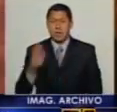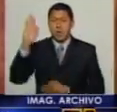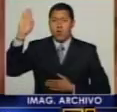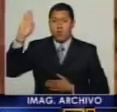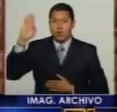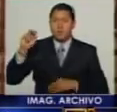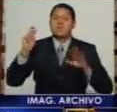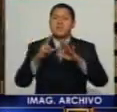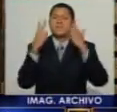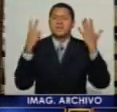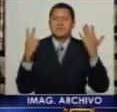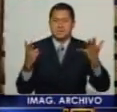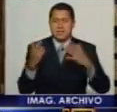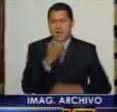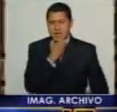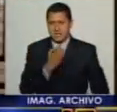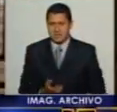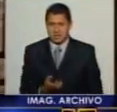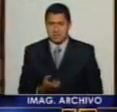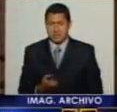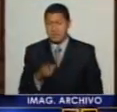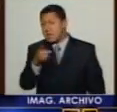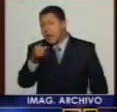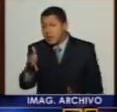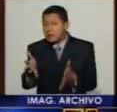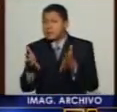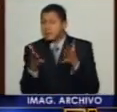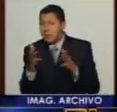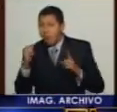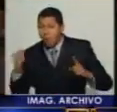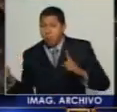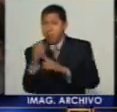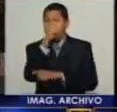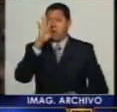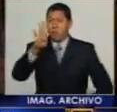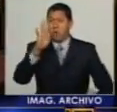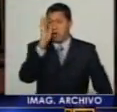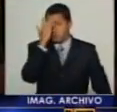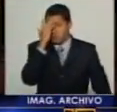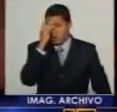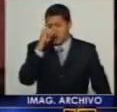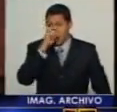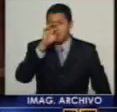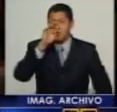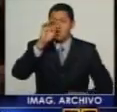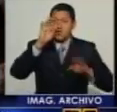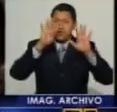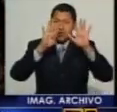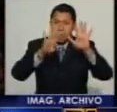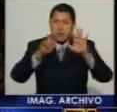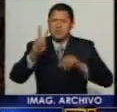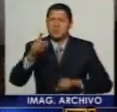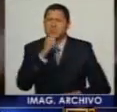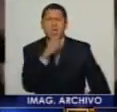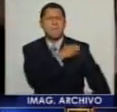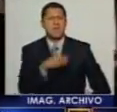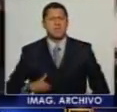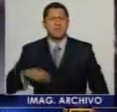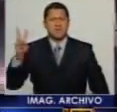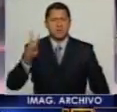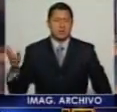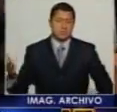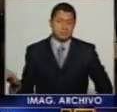ellos fue un 17 de diciembre. Si hubieran triunfado el golpe el 4 de febrero del año 92, ¿quién habría sido el presidente de